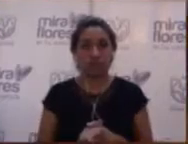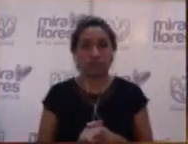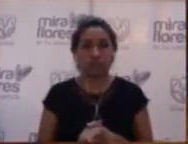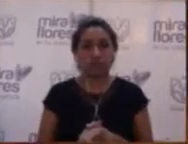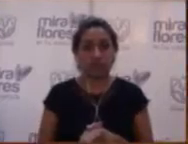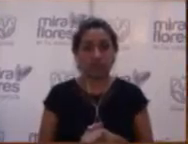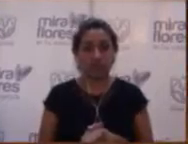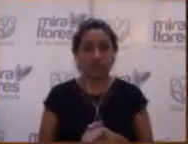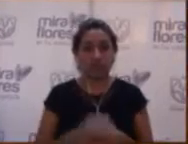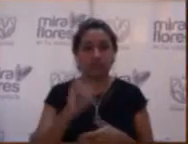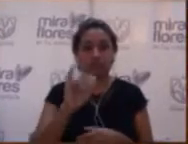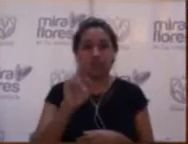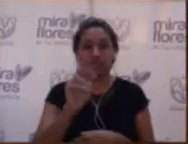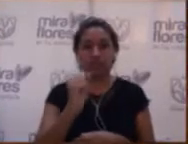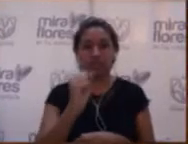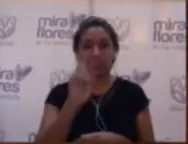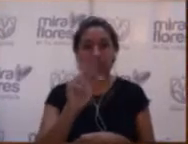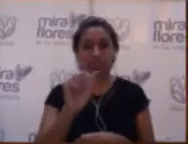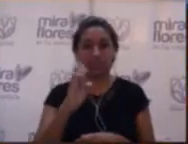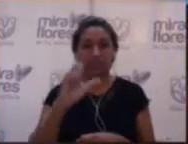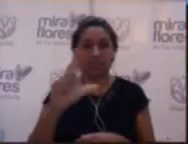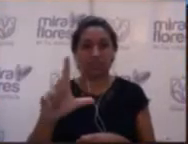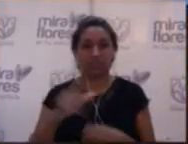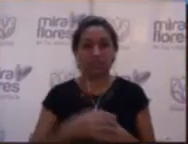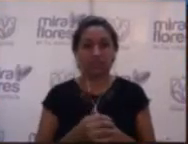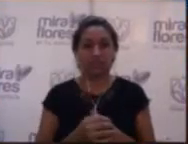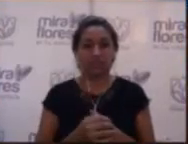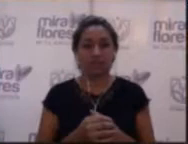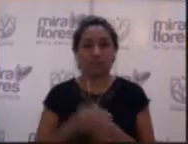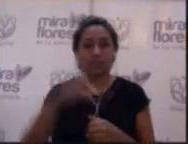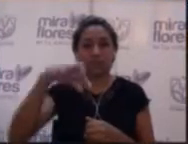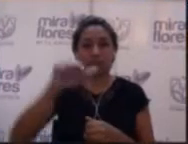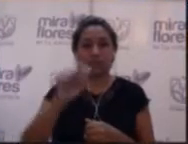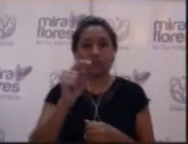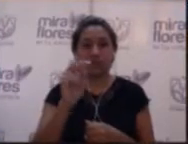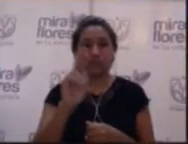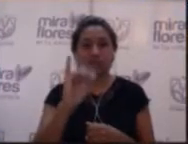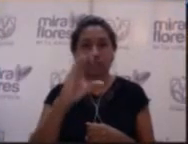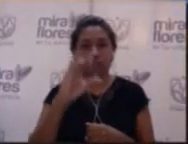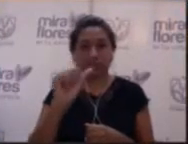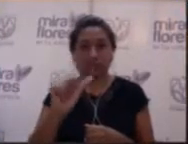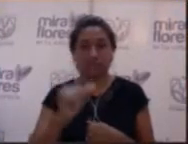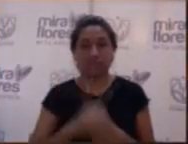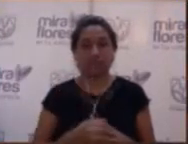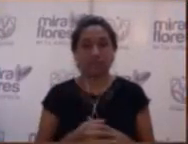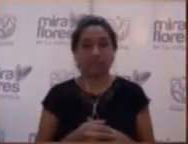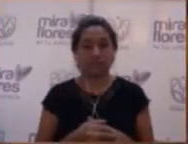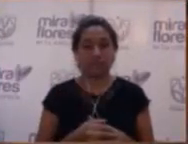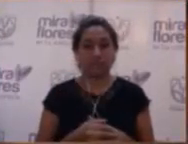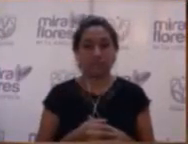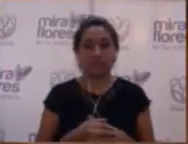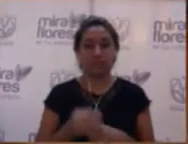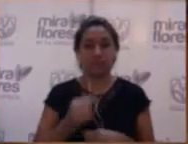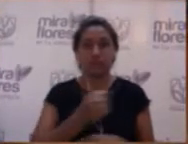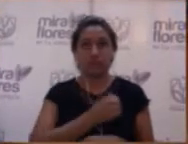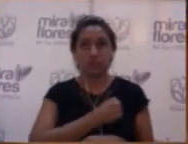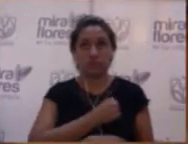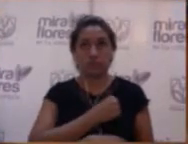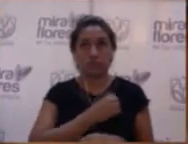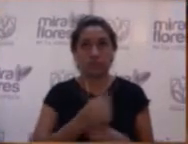Señor Israel Orlando Acuña Huoncoquis, señora Patricia María del Río Jiménez de Olavide, señora Susana